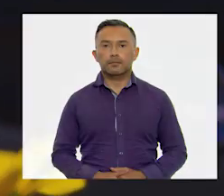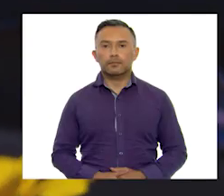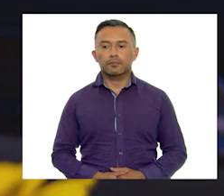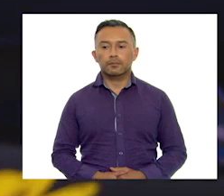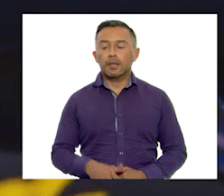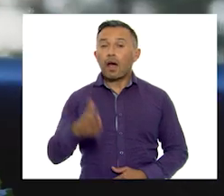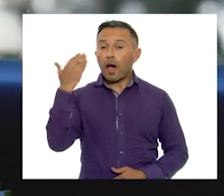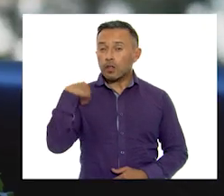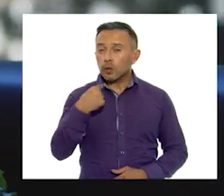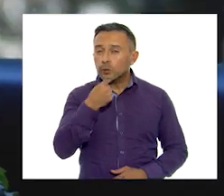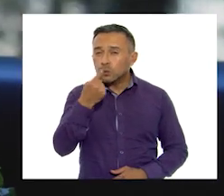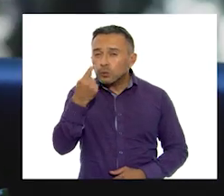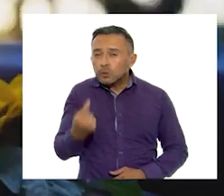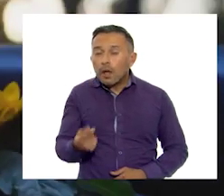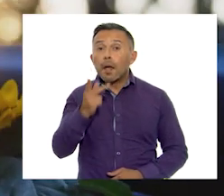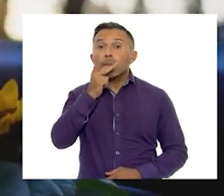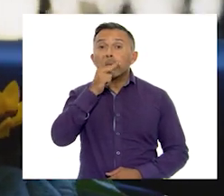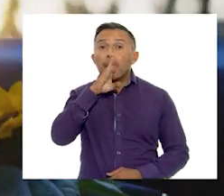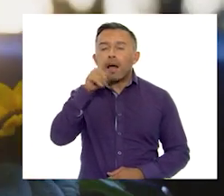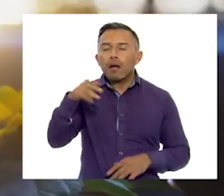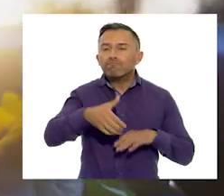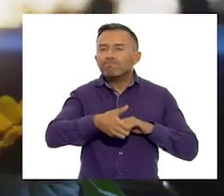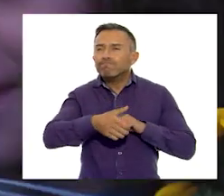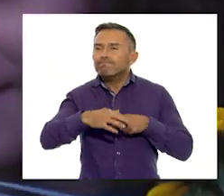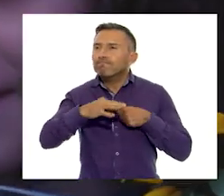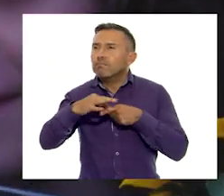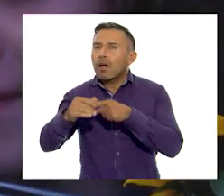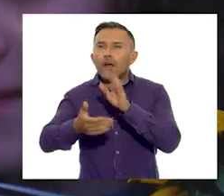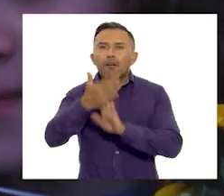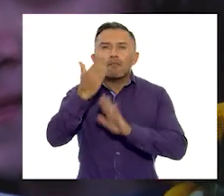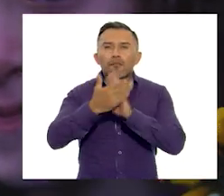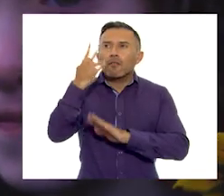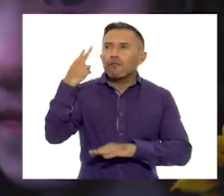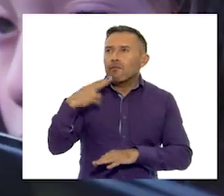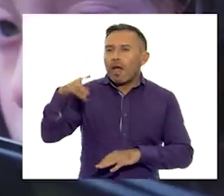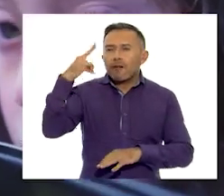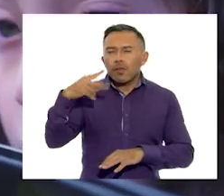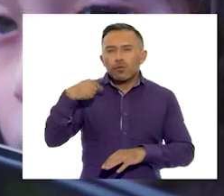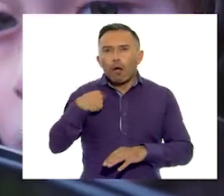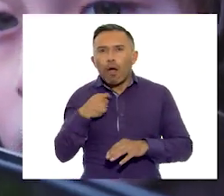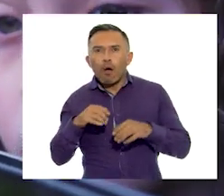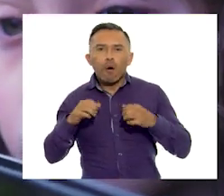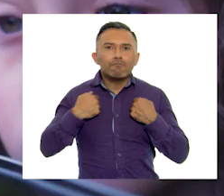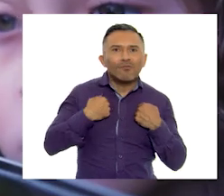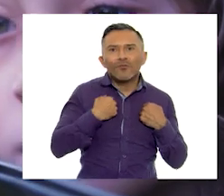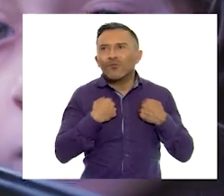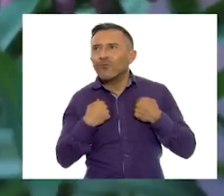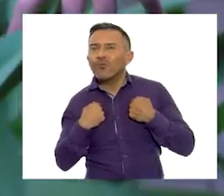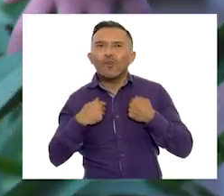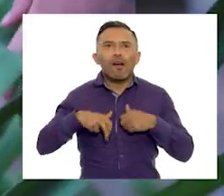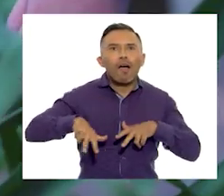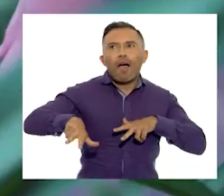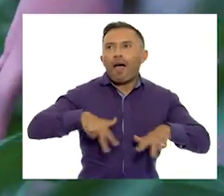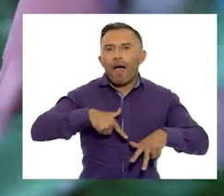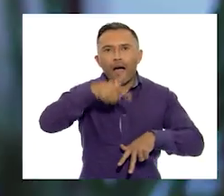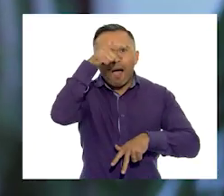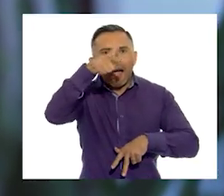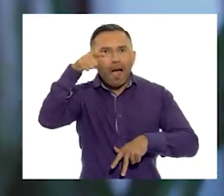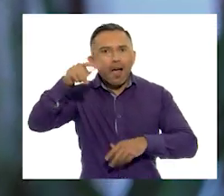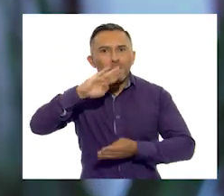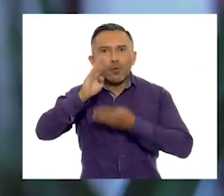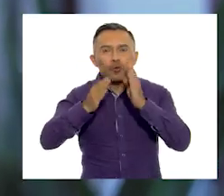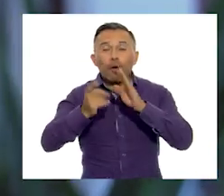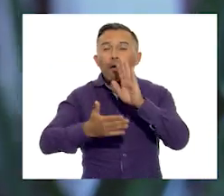Desde muy pequeña mis papás me llevaban de viaje y yo me sentía como la más grande exploradora del mundo. Con cada viaje,